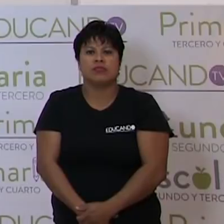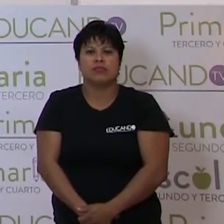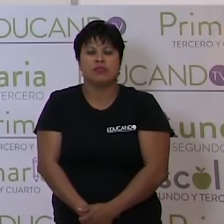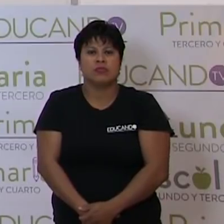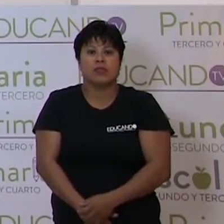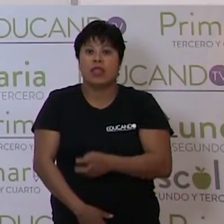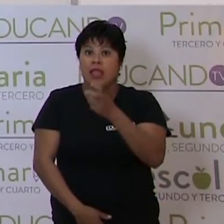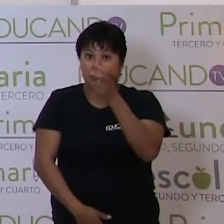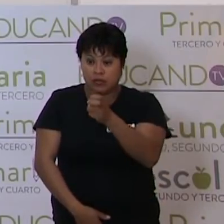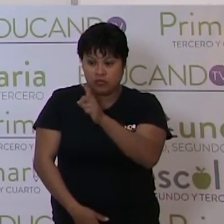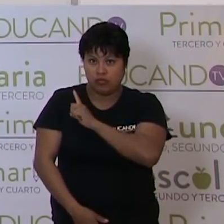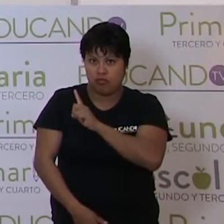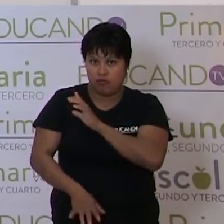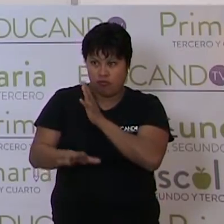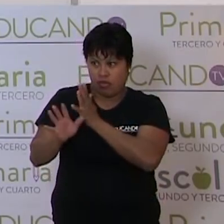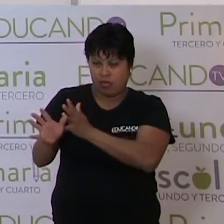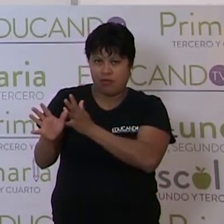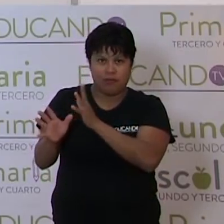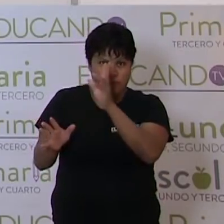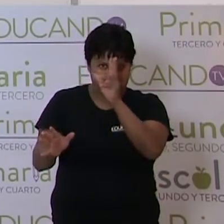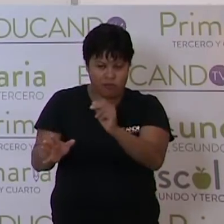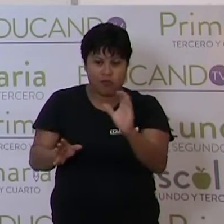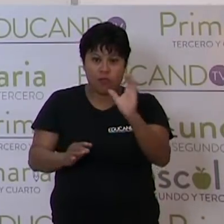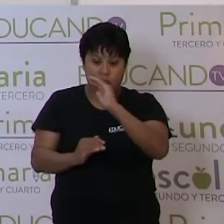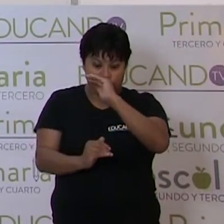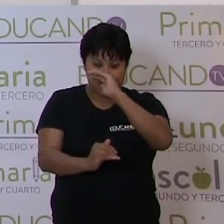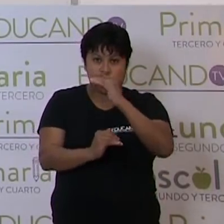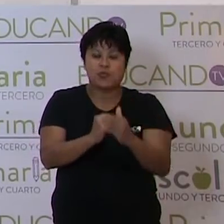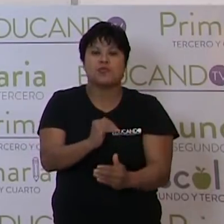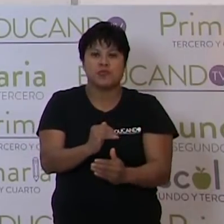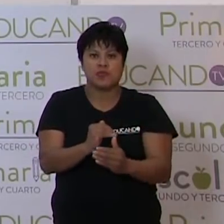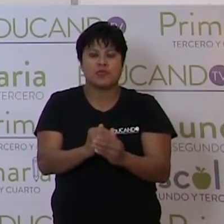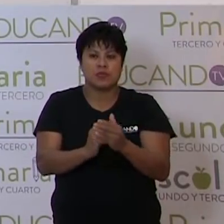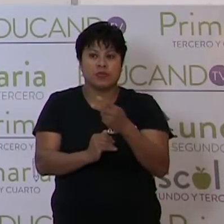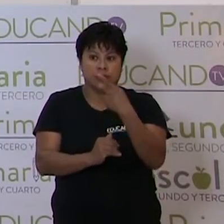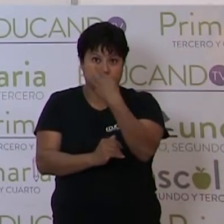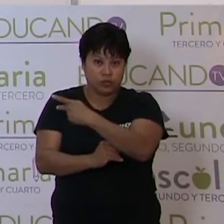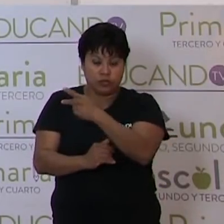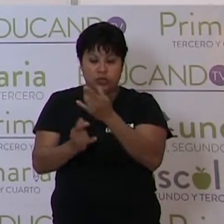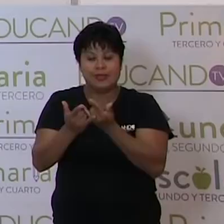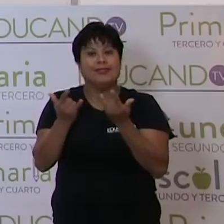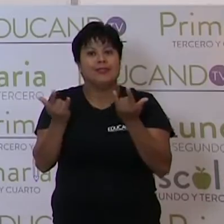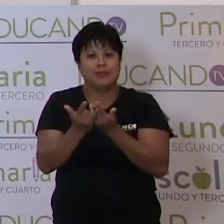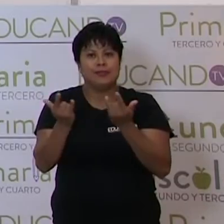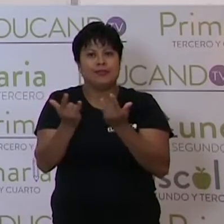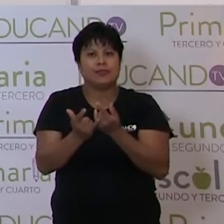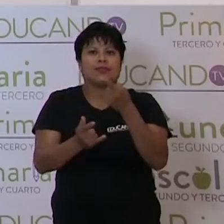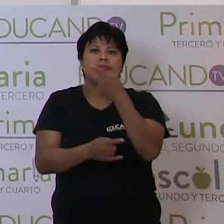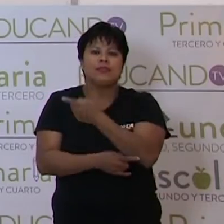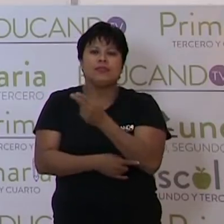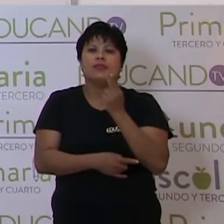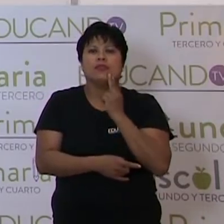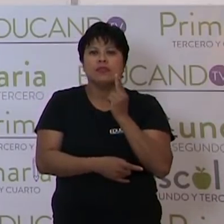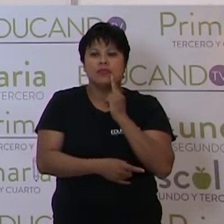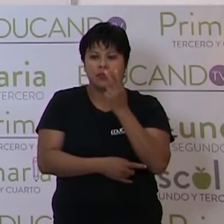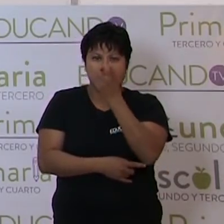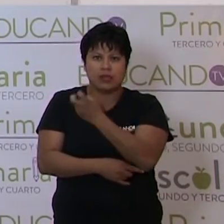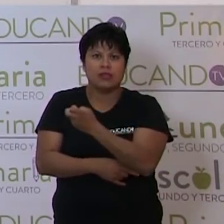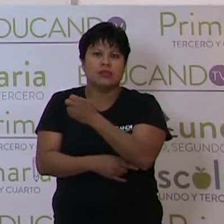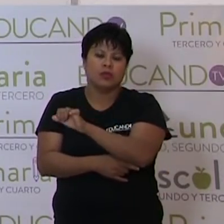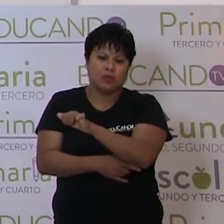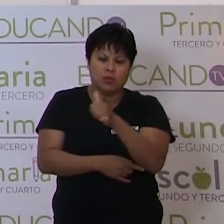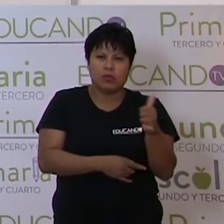Y no se queda ahí. Cuando va a terminar su relato, ella utiliza esta